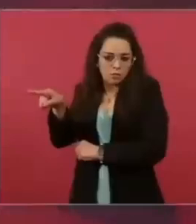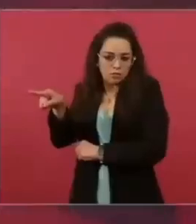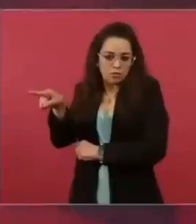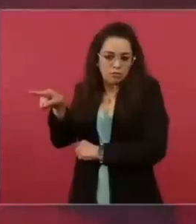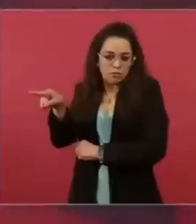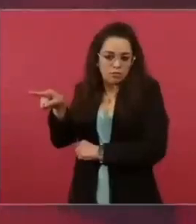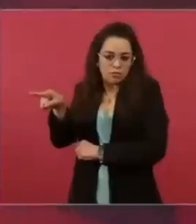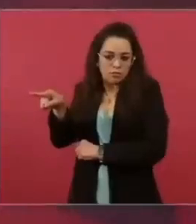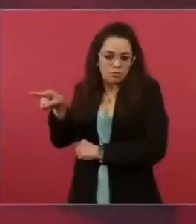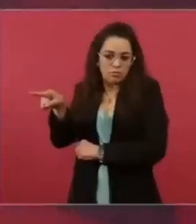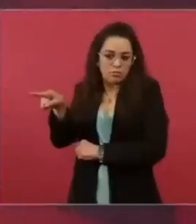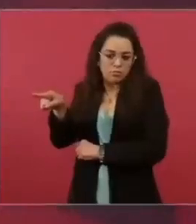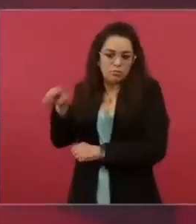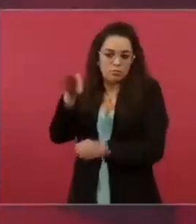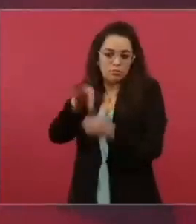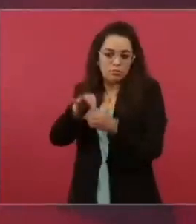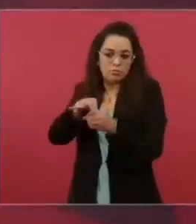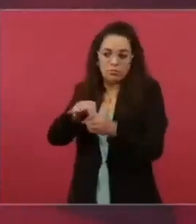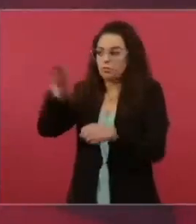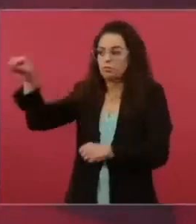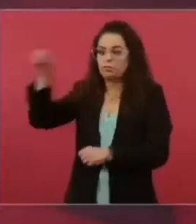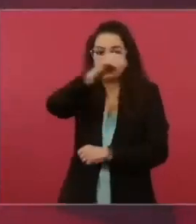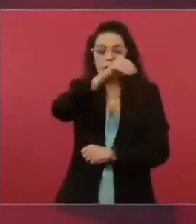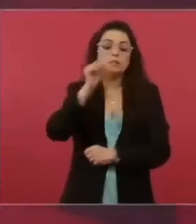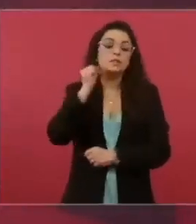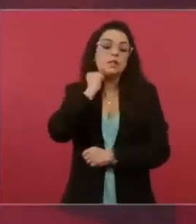electo senador, gobernador,